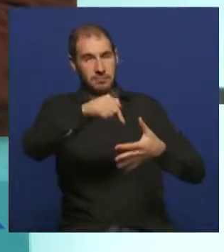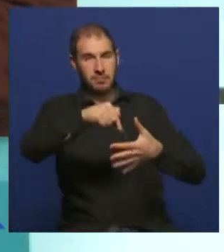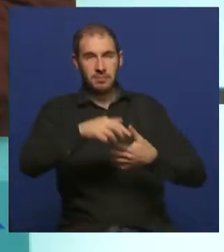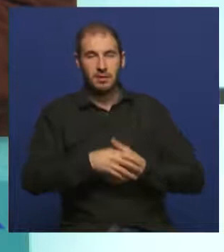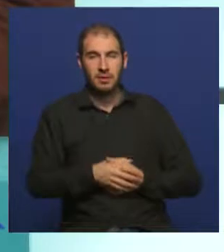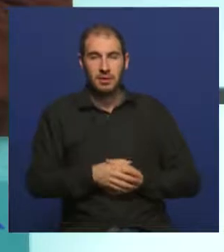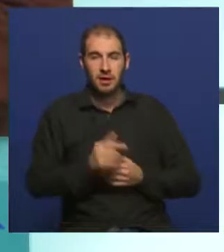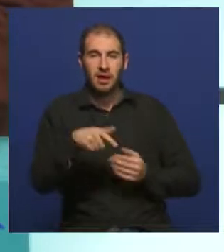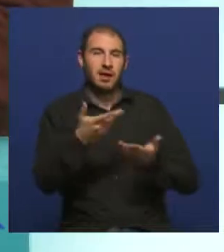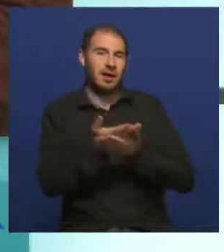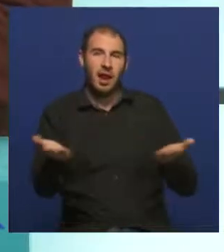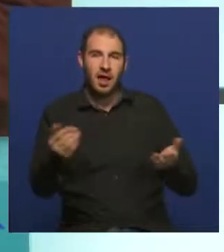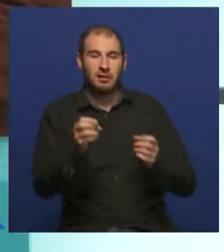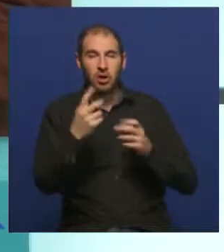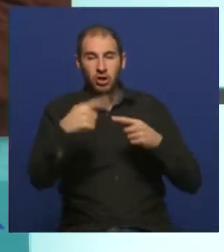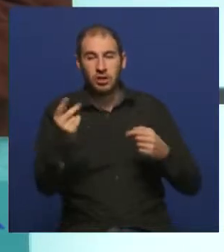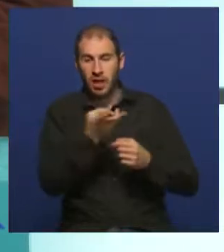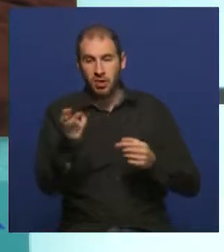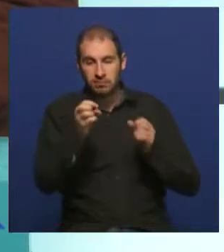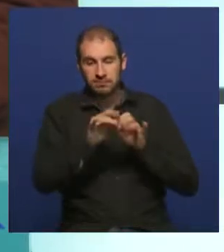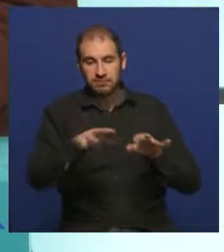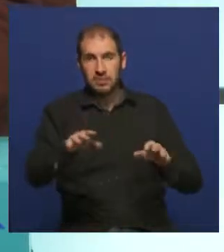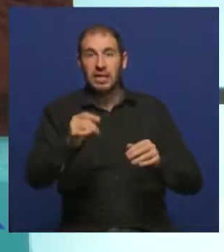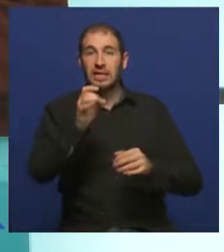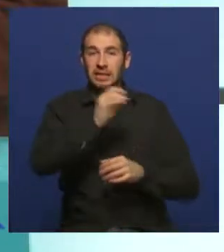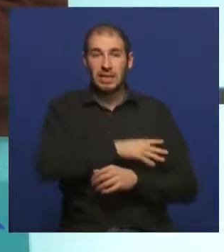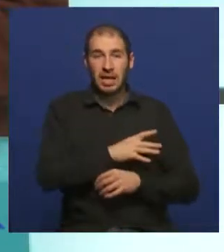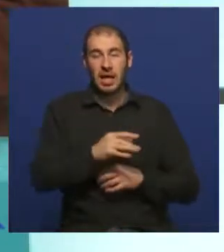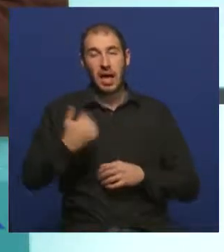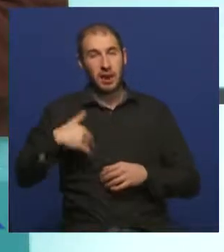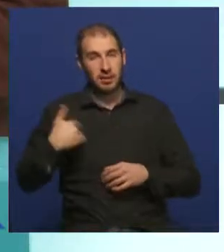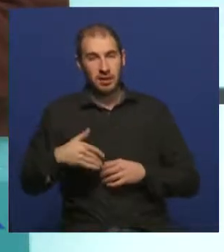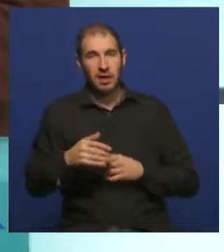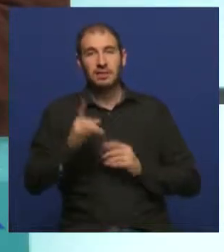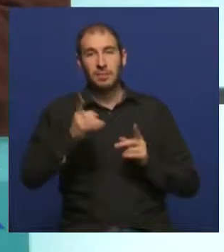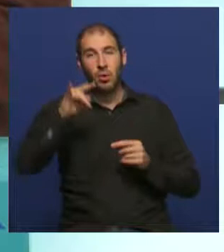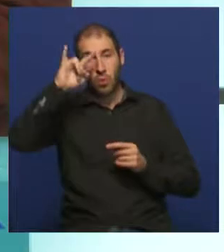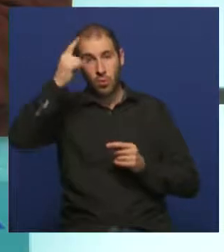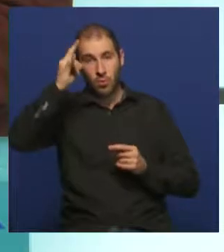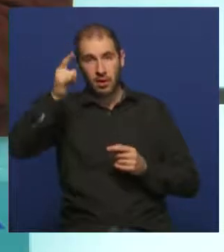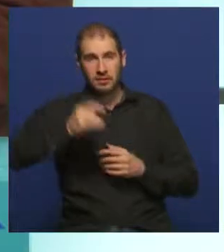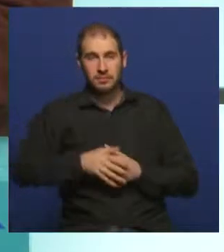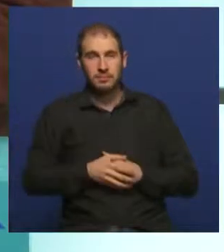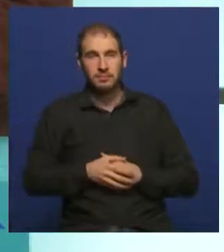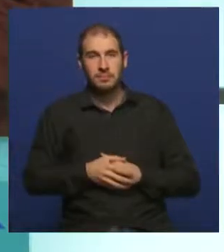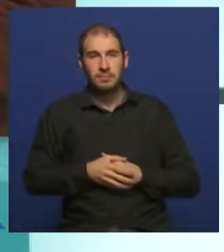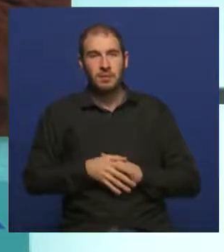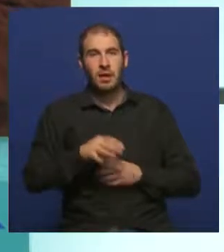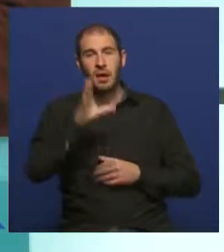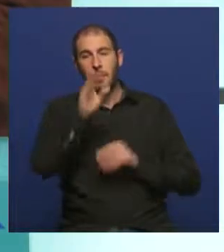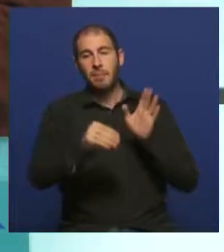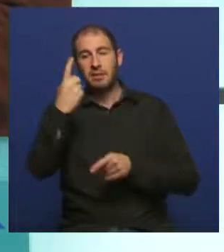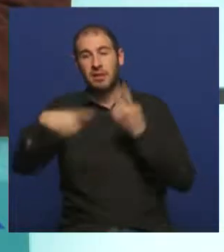se generalizaron esas dos herramientas, tanto en Chile como en Argentina, como en Uruguay, en los distintos